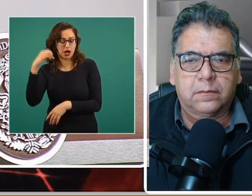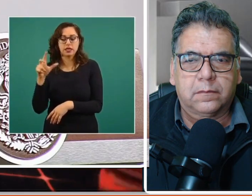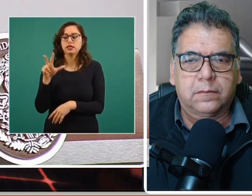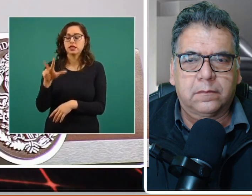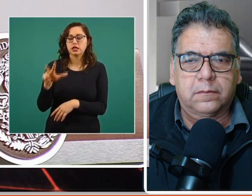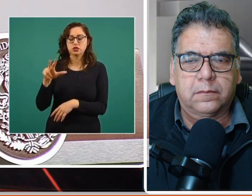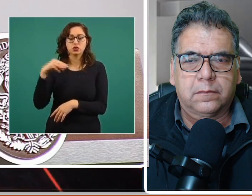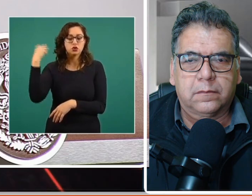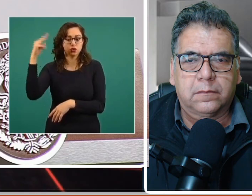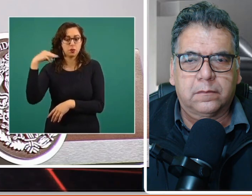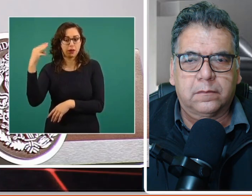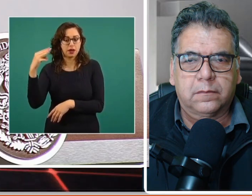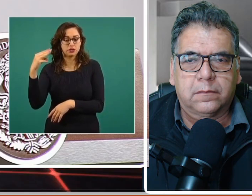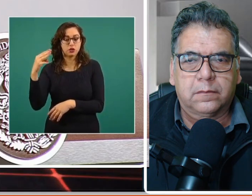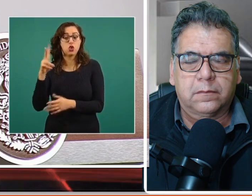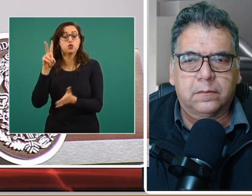de 2011.